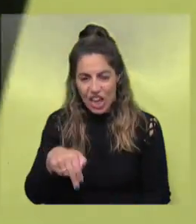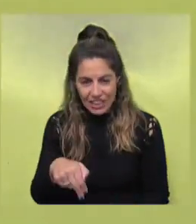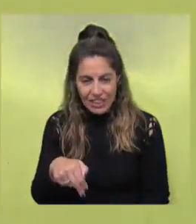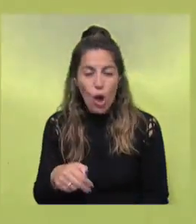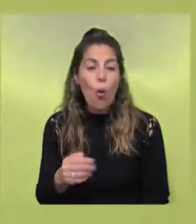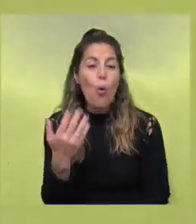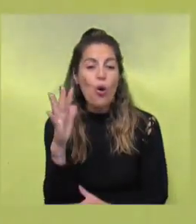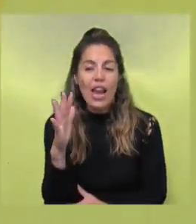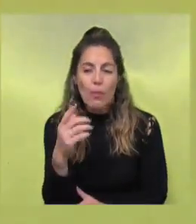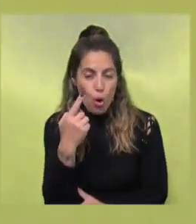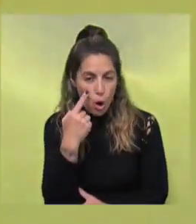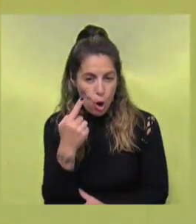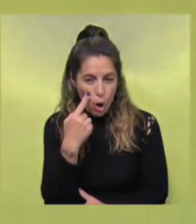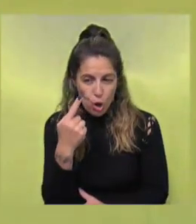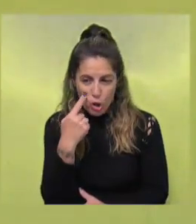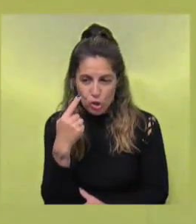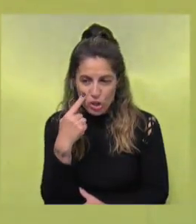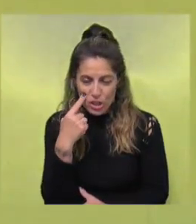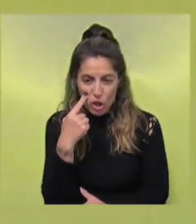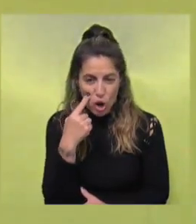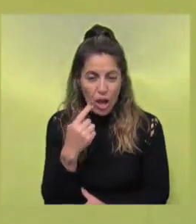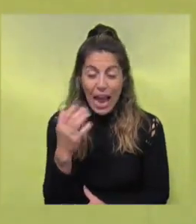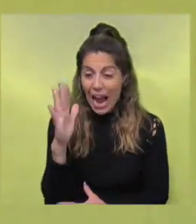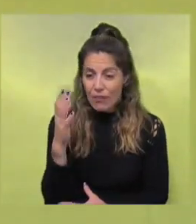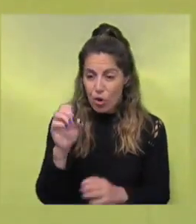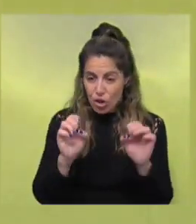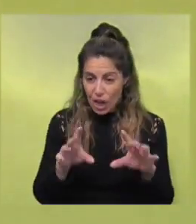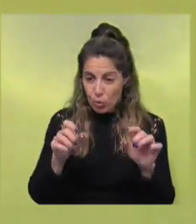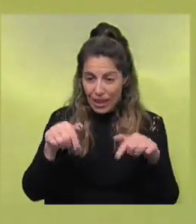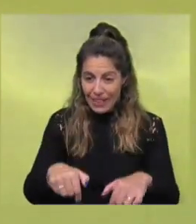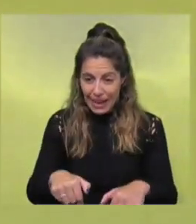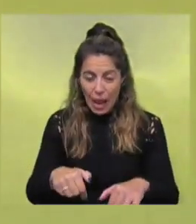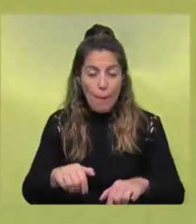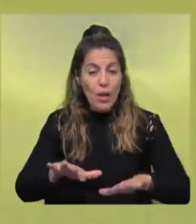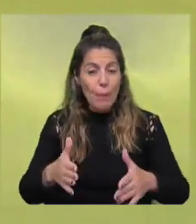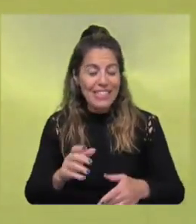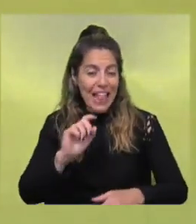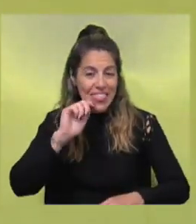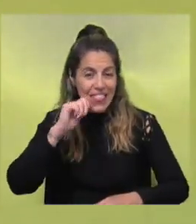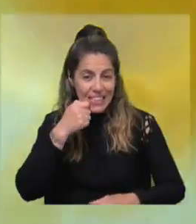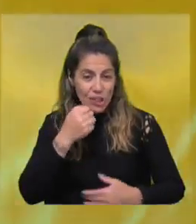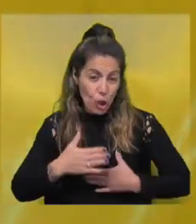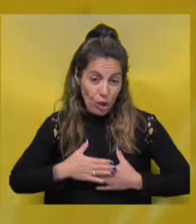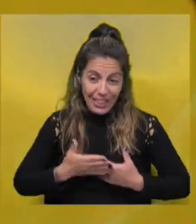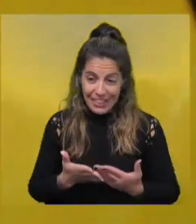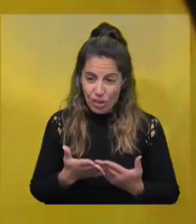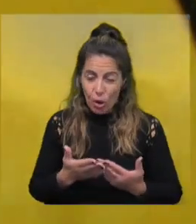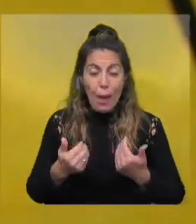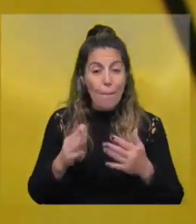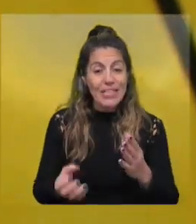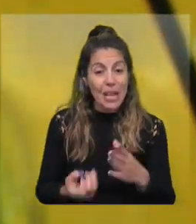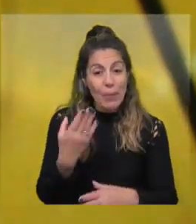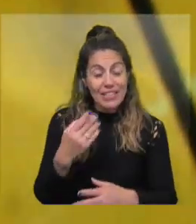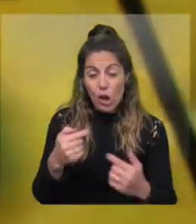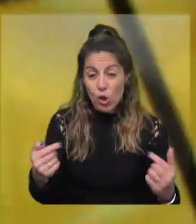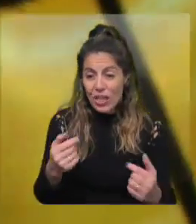conocido, forma parte de nuestra flora nativa, pero parece que además de ser lindo y ser querido, empiezan a aparecer